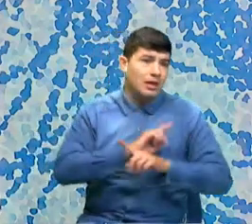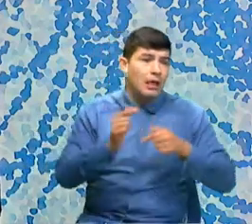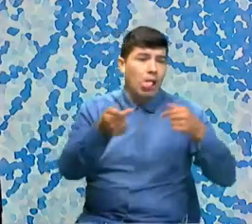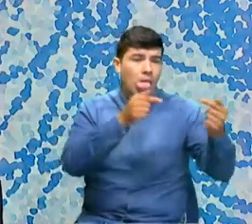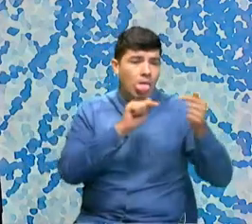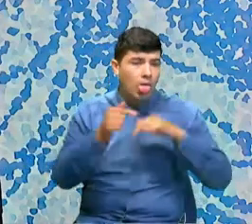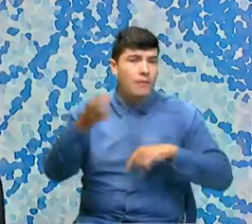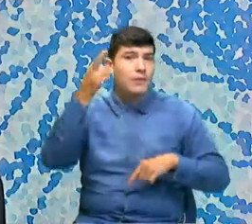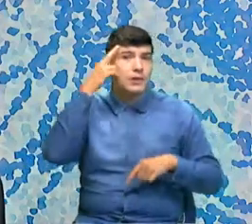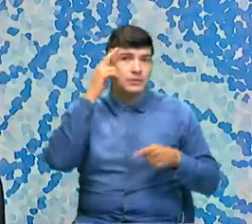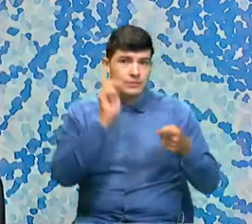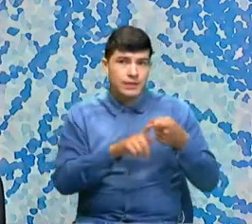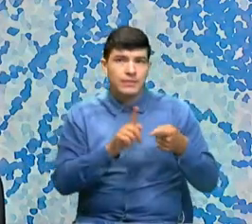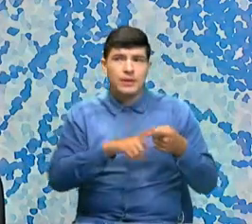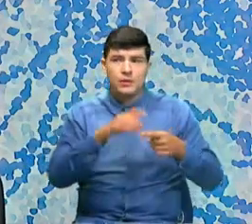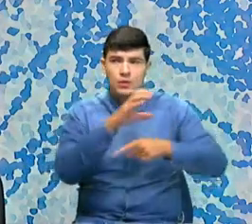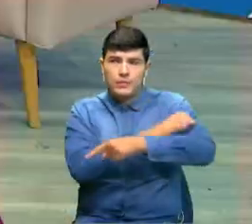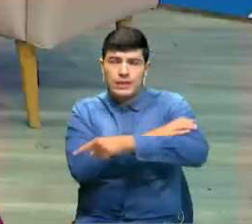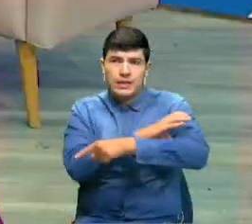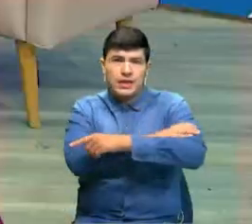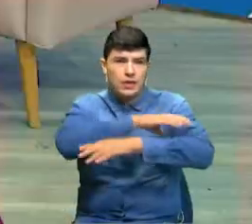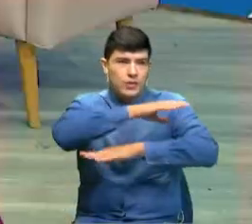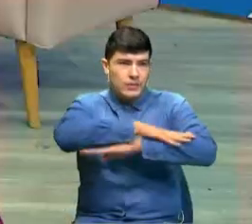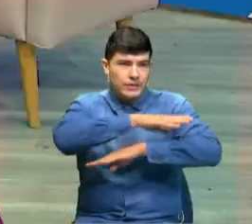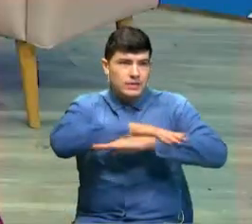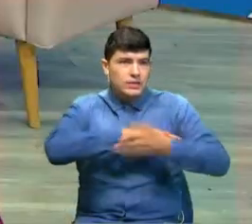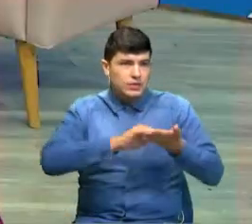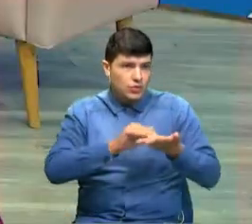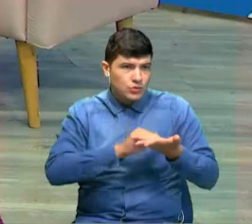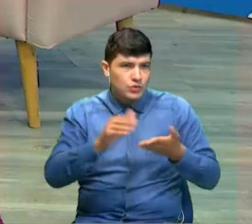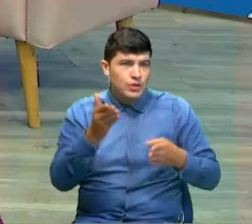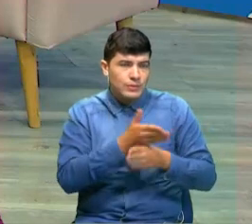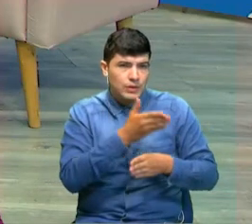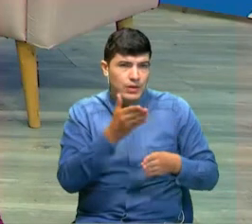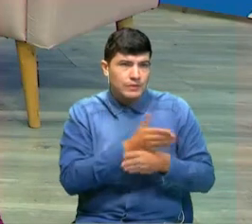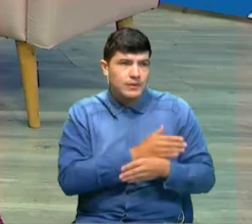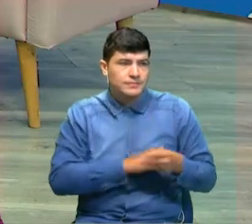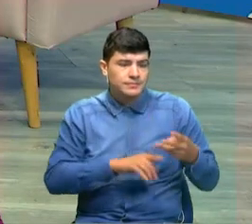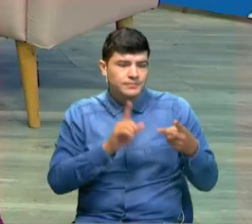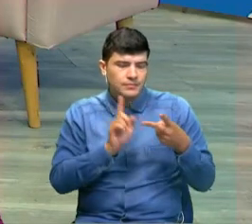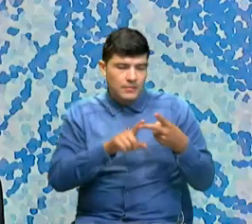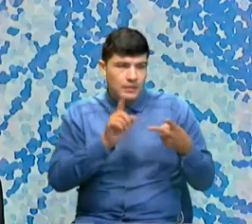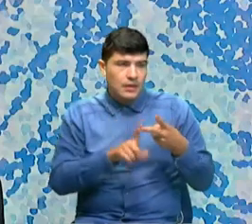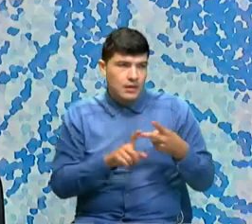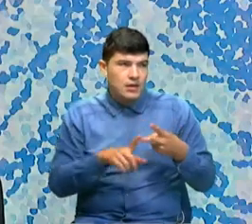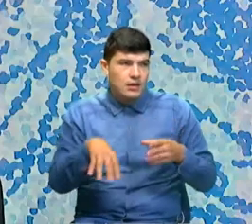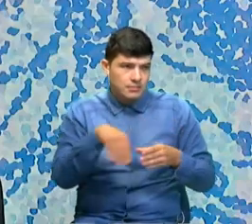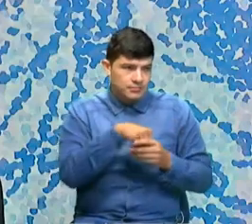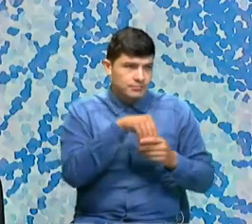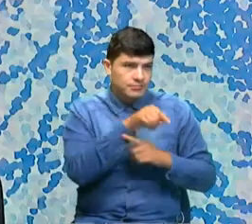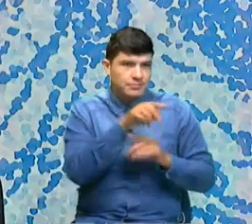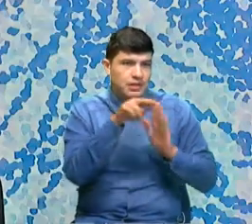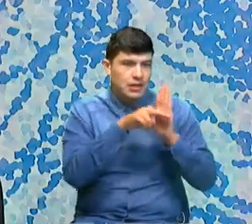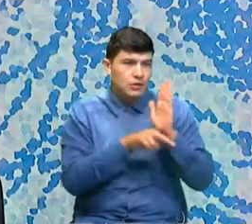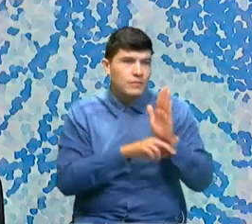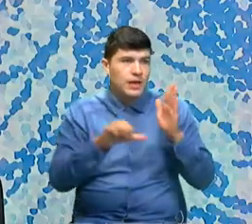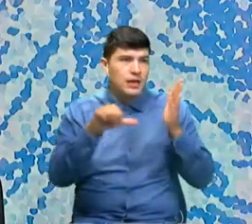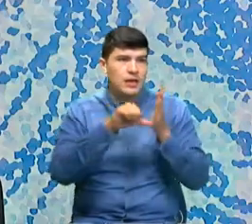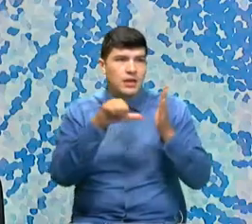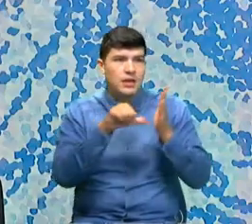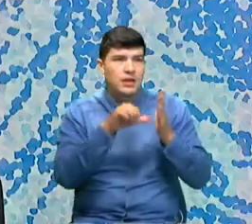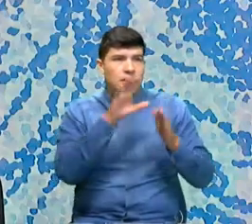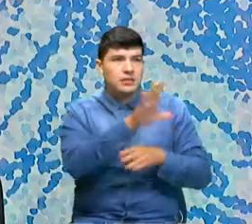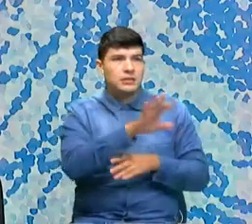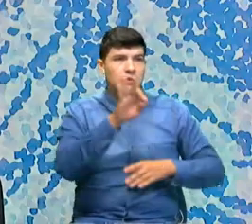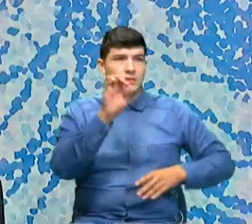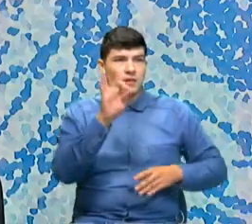eso está primero los comités de convivencia. Ajá. Y sí, que están establecidos en el artículo 58